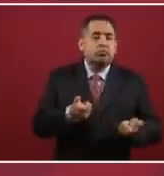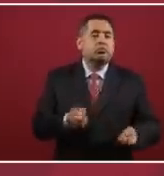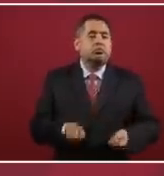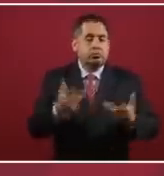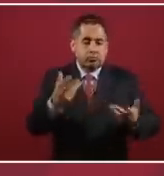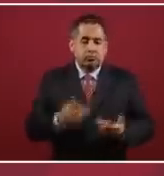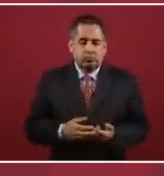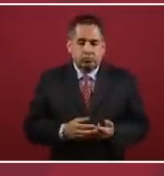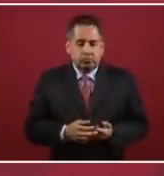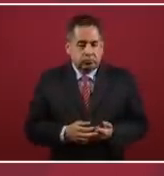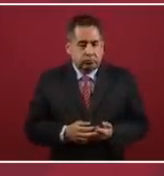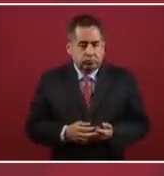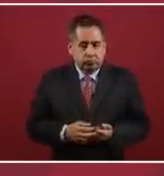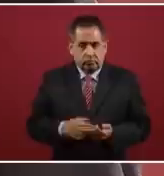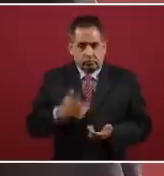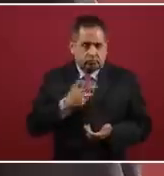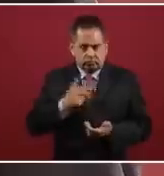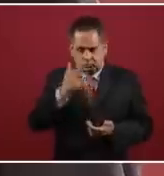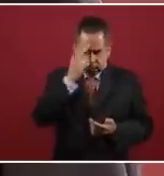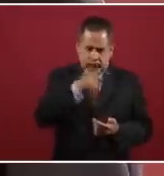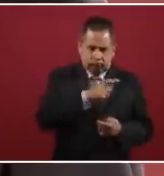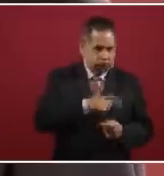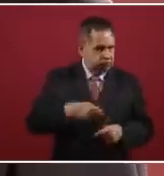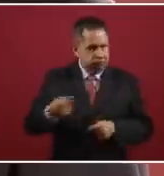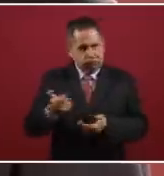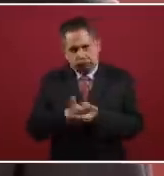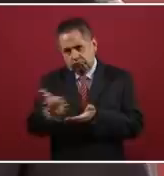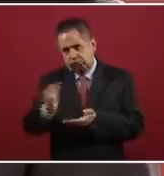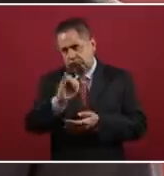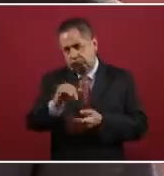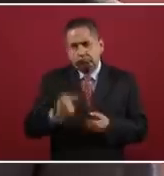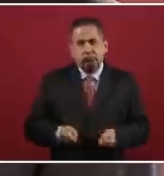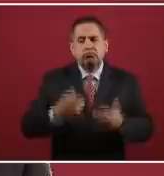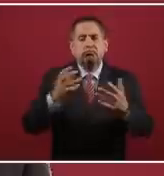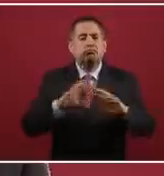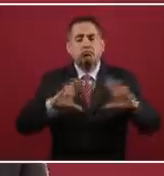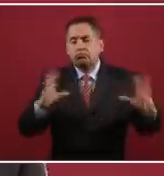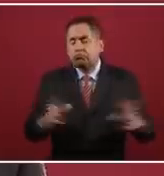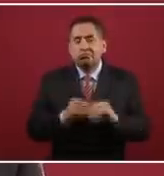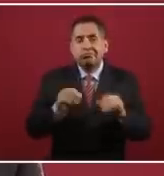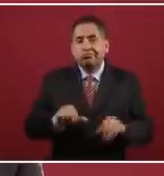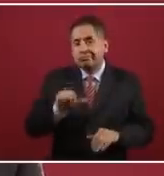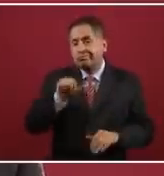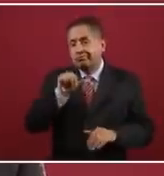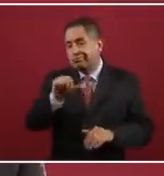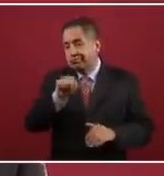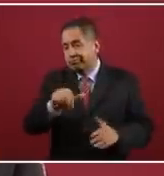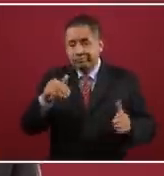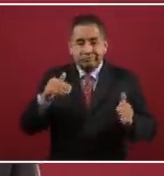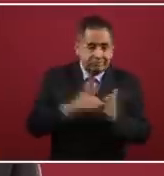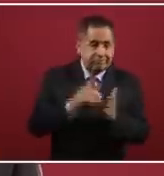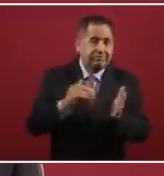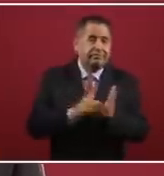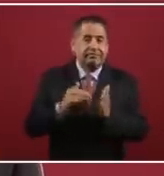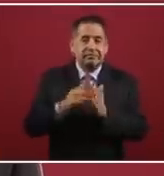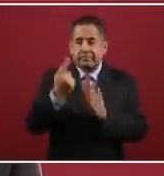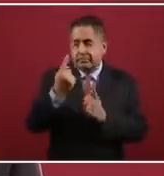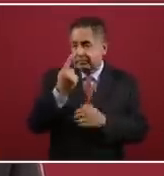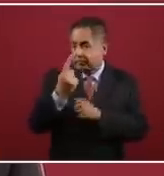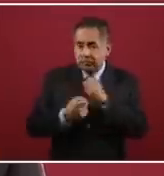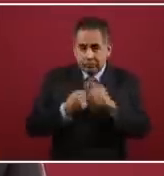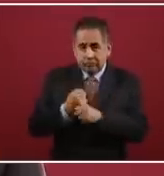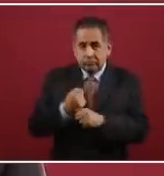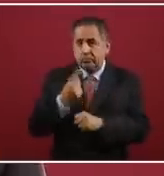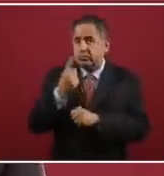se justifica plenamente, pero son 16 mil millones de pesos al año.